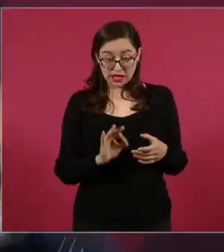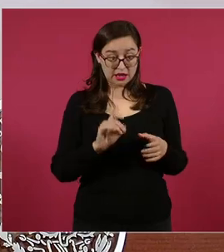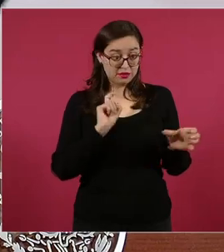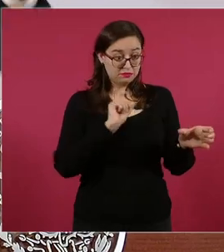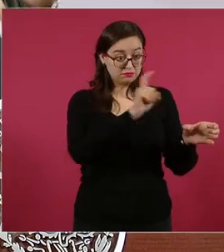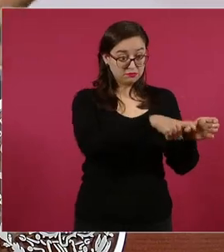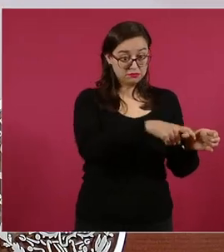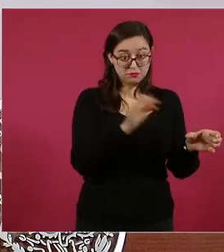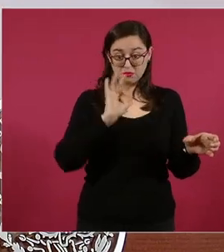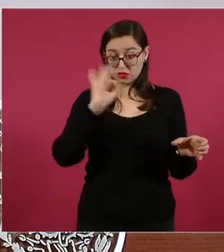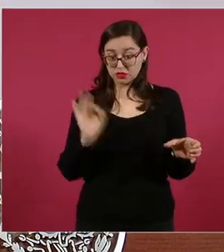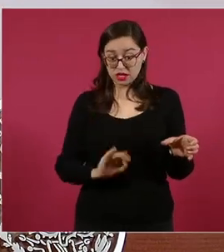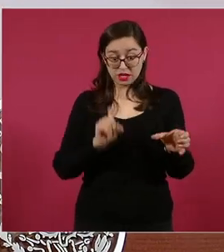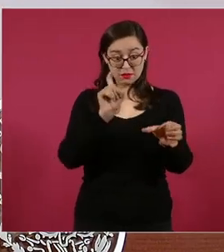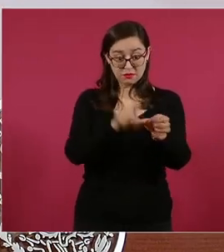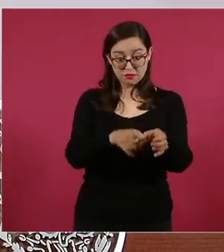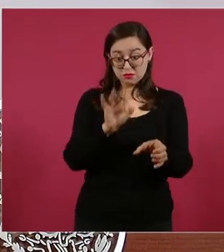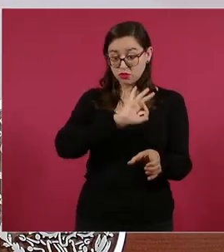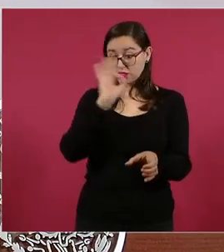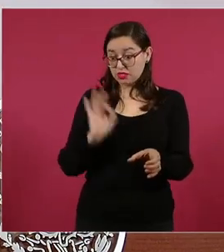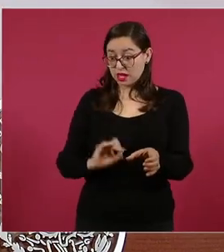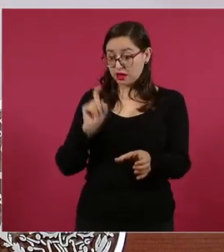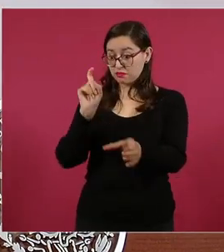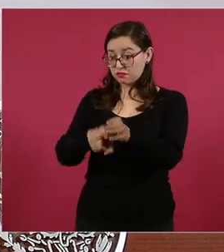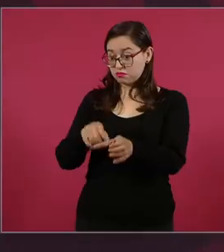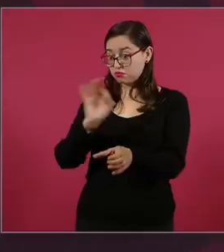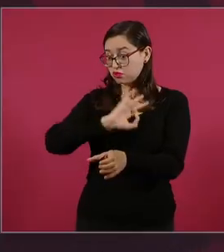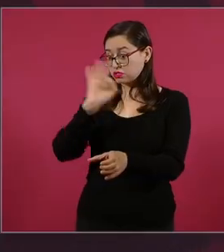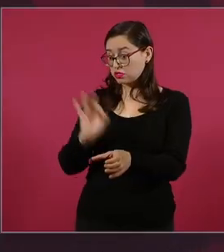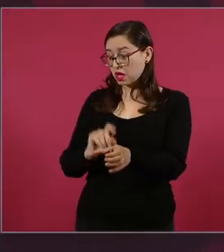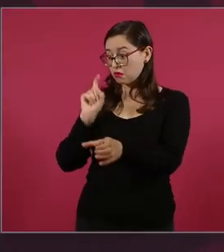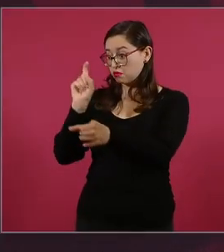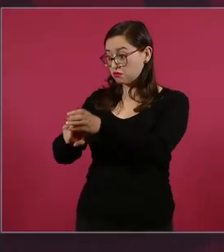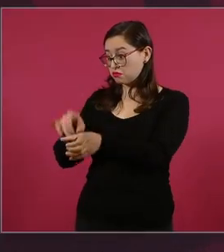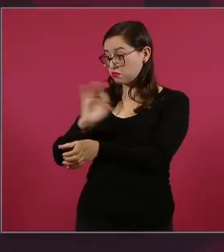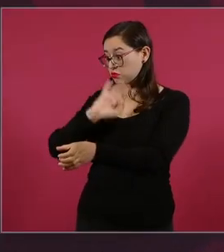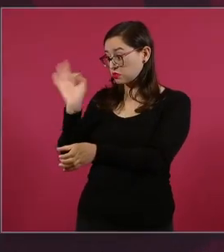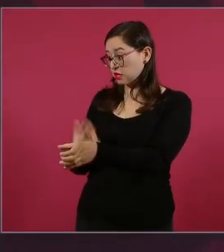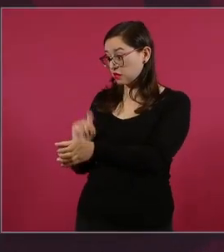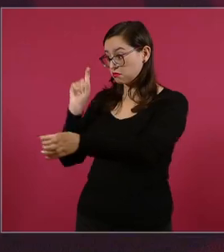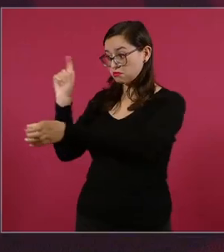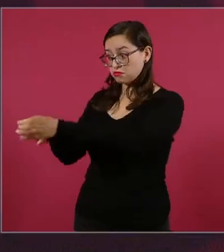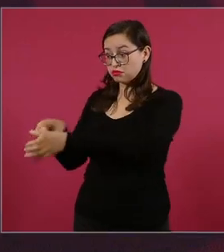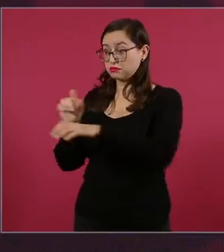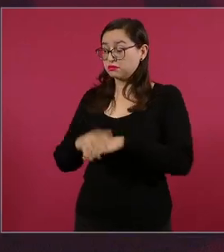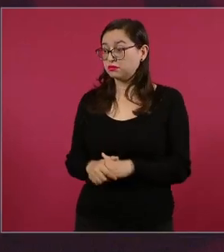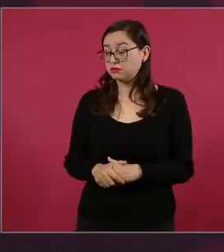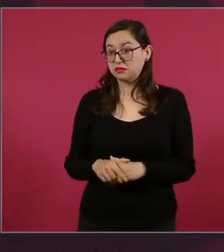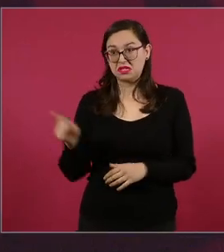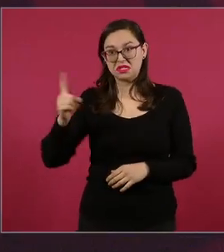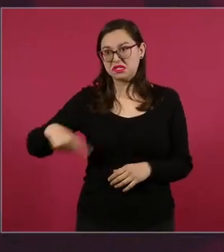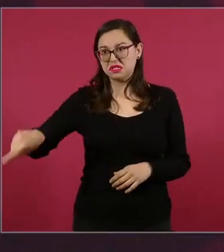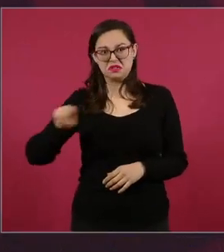que sea por coalición. Pero si la Constitución establece que es por partido,